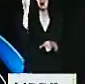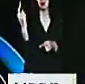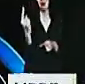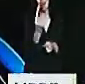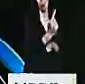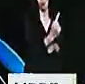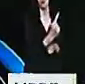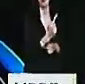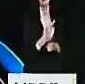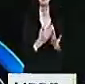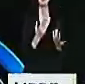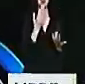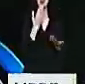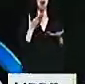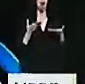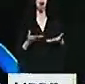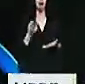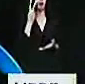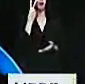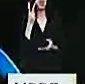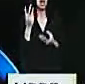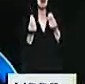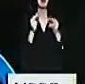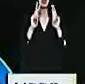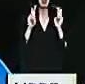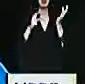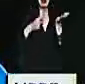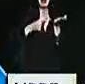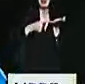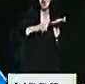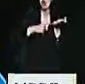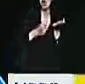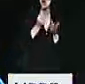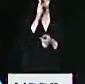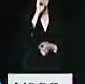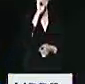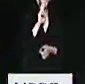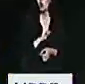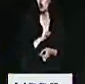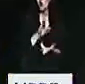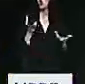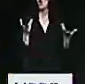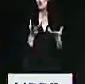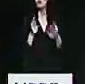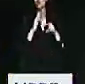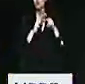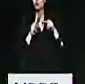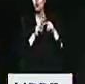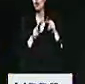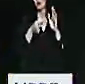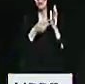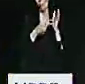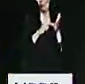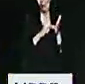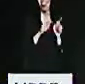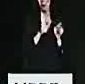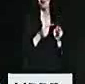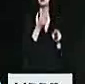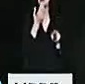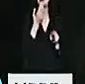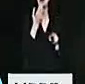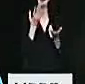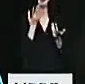las ideas libres también, pero ahora vamos a ver qué es lo que ocurre con la tecnología, cuál es el rol de la tecnología en resolver precisamente algunos de estos problemas, y también